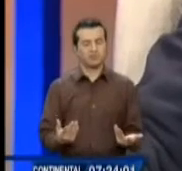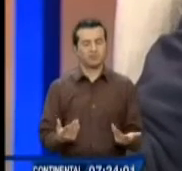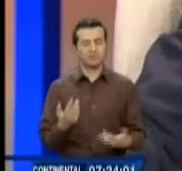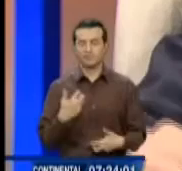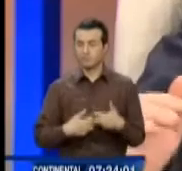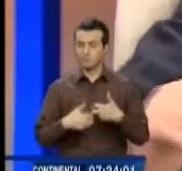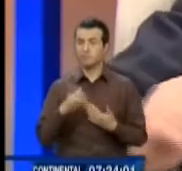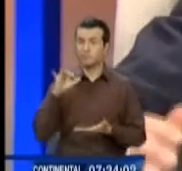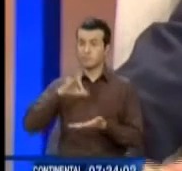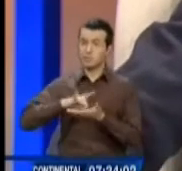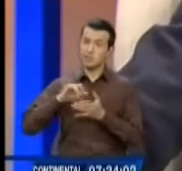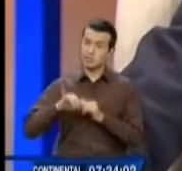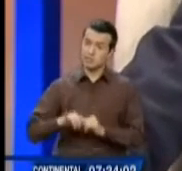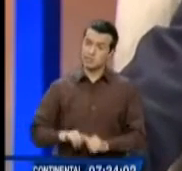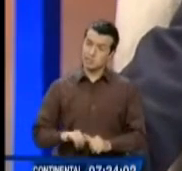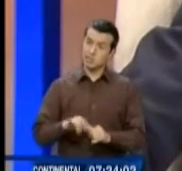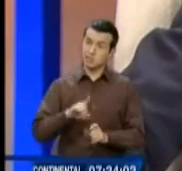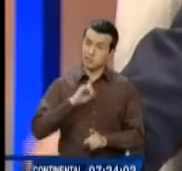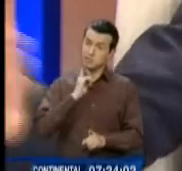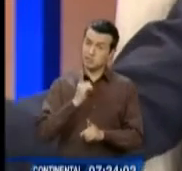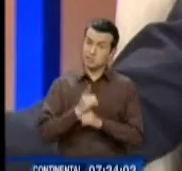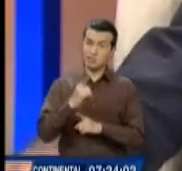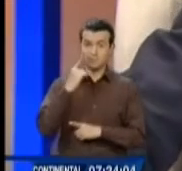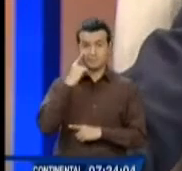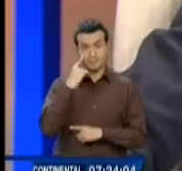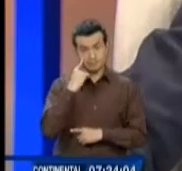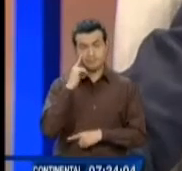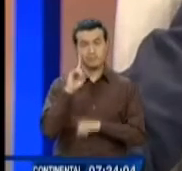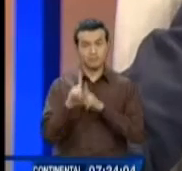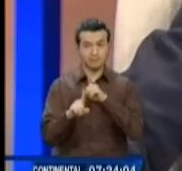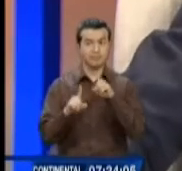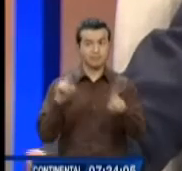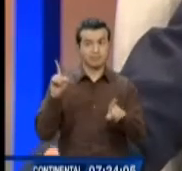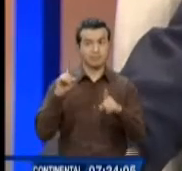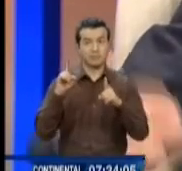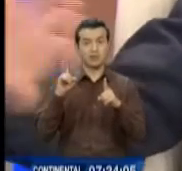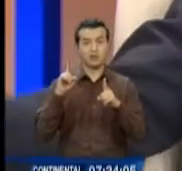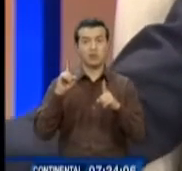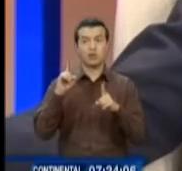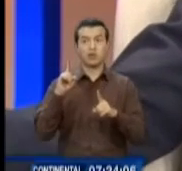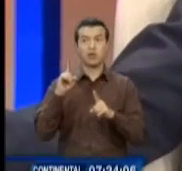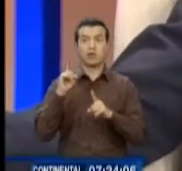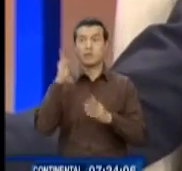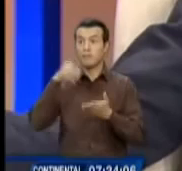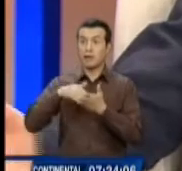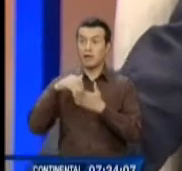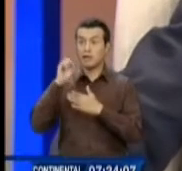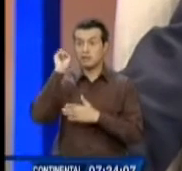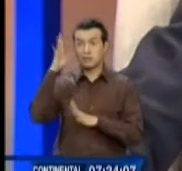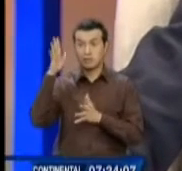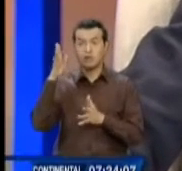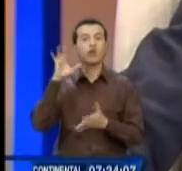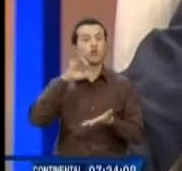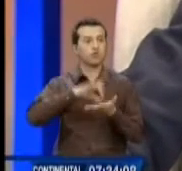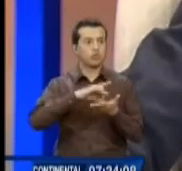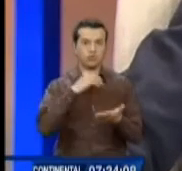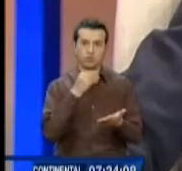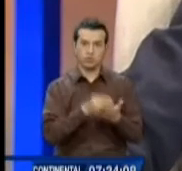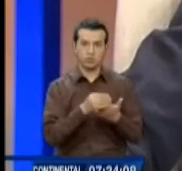Sigue el DVD siendo una buena opción de llegar al público que no necesariamente llega a las salas de cine.